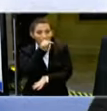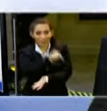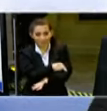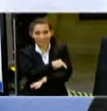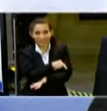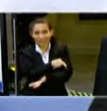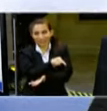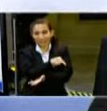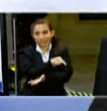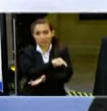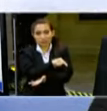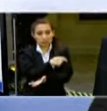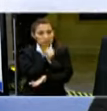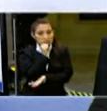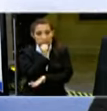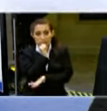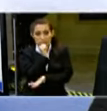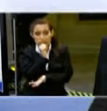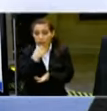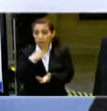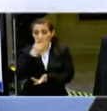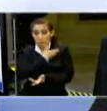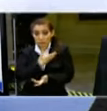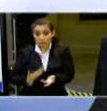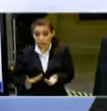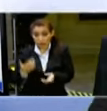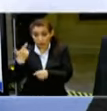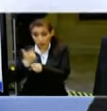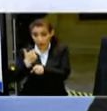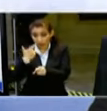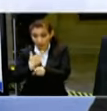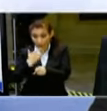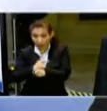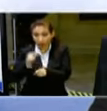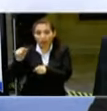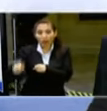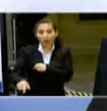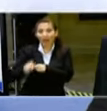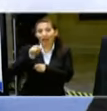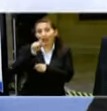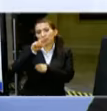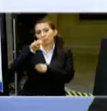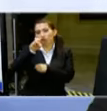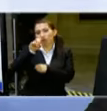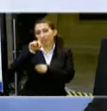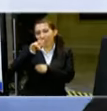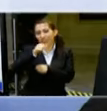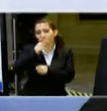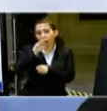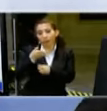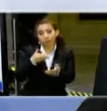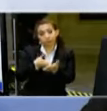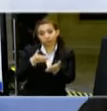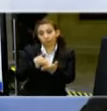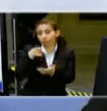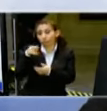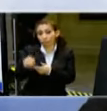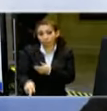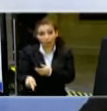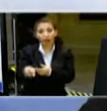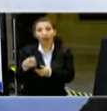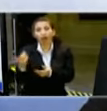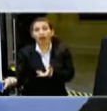Petrocaribe, y gentes como el presidente de Guatemala, Pérez Molina, ha insistido mucho,